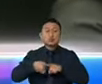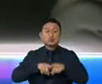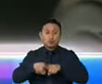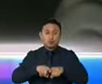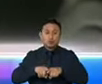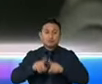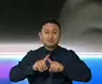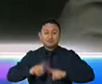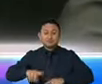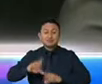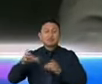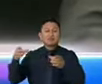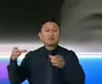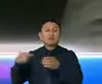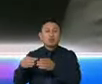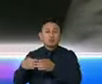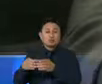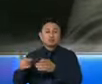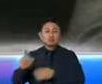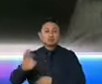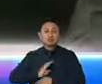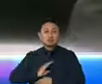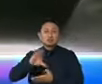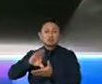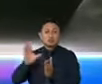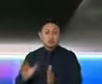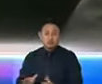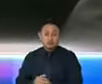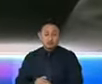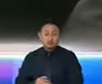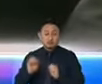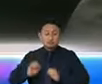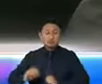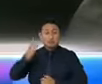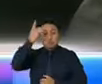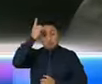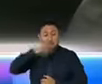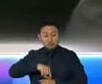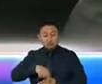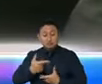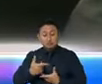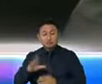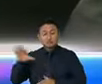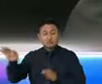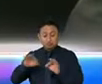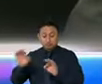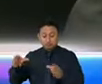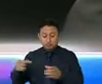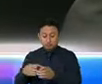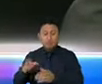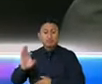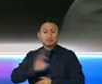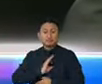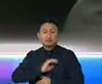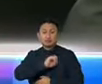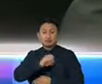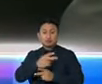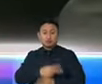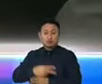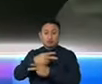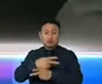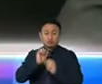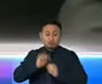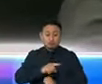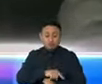a través de una comisión técnica ciudadana. De acuerdo a nuestras resoluciones se conforma una comisión técnica por parte del Consejo para